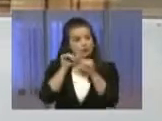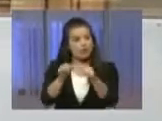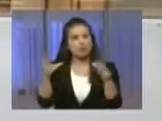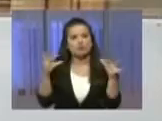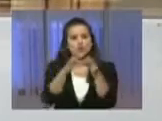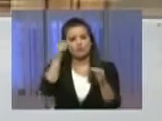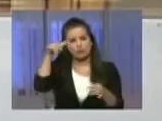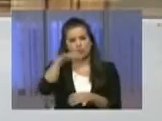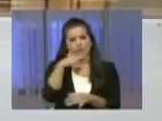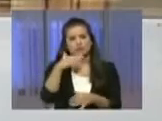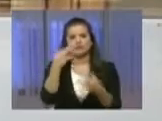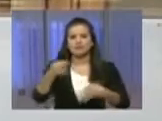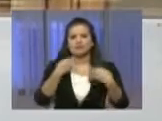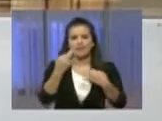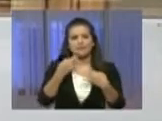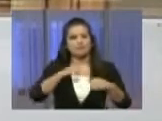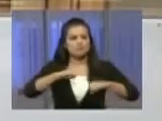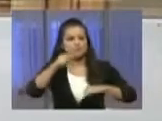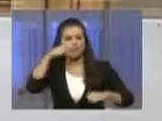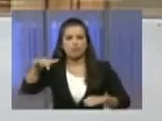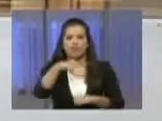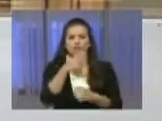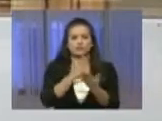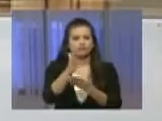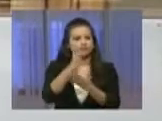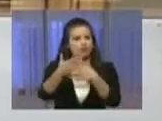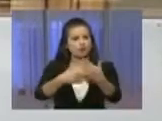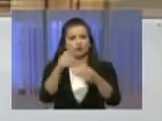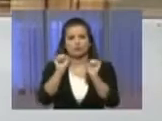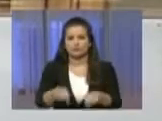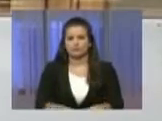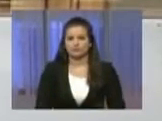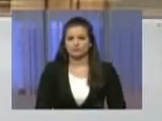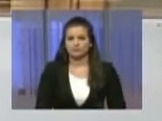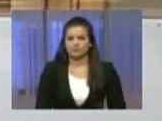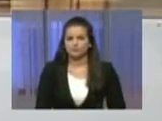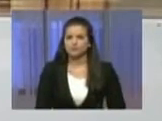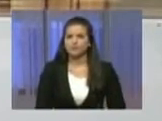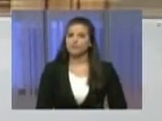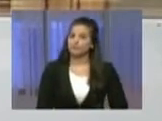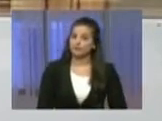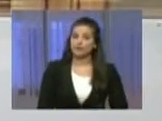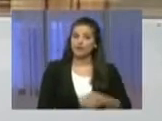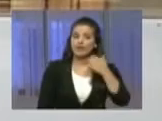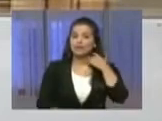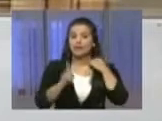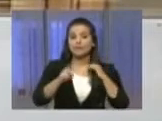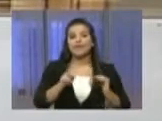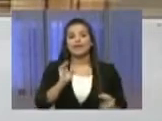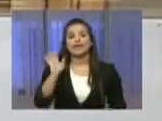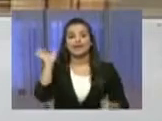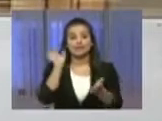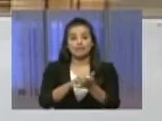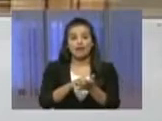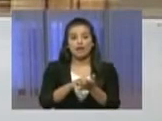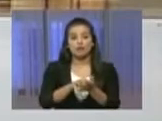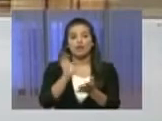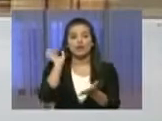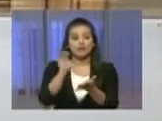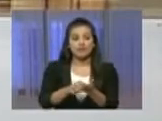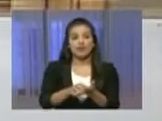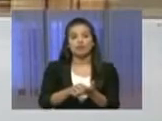motivación del pueblo la movilización permanente y el estado debe estar muy